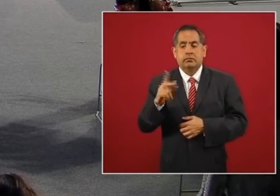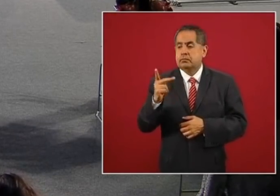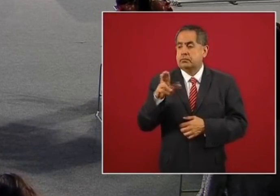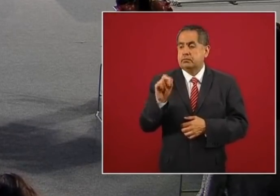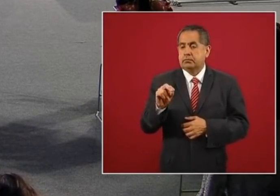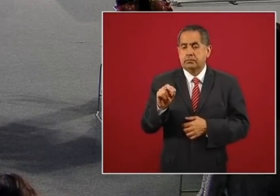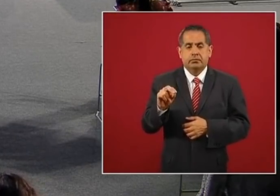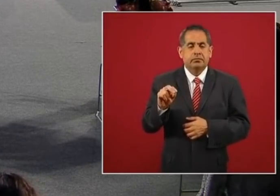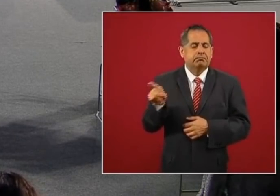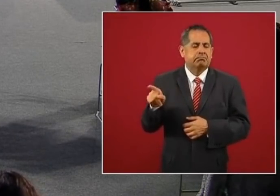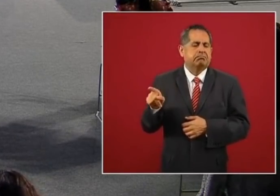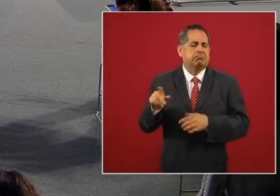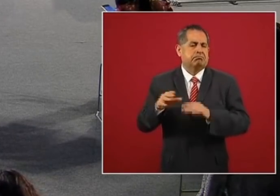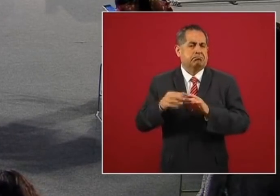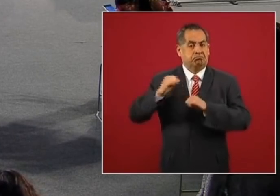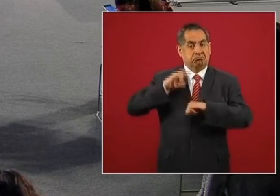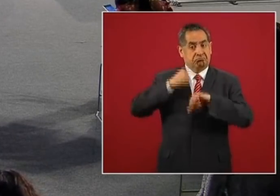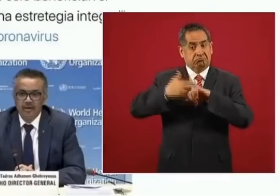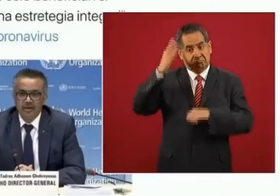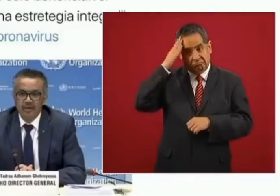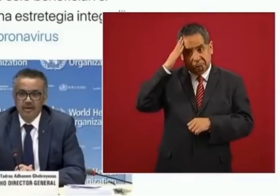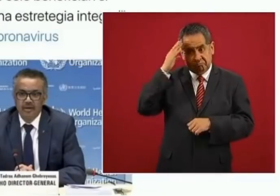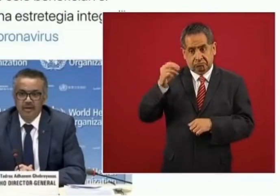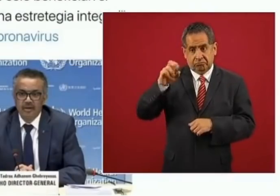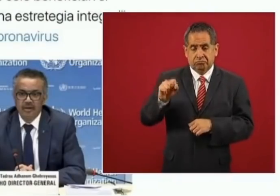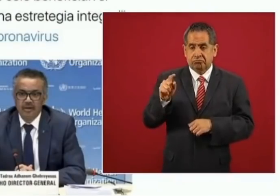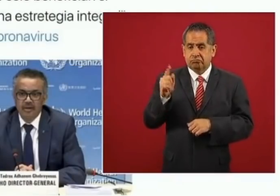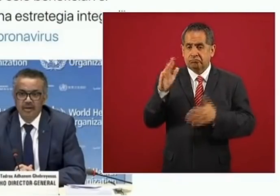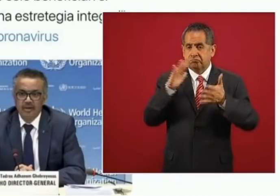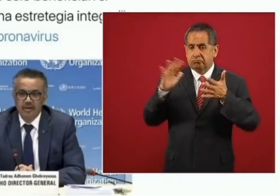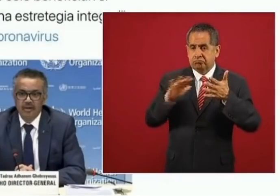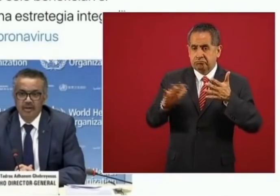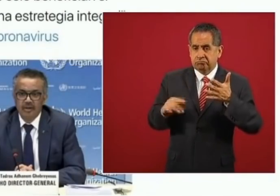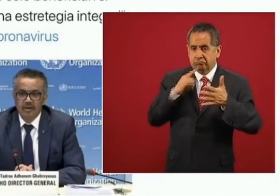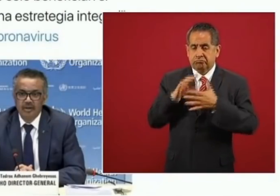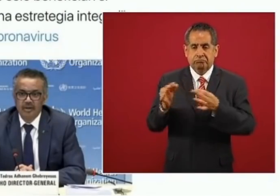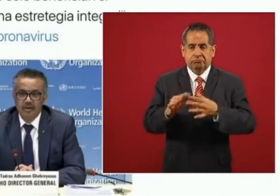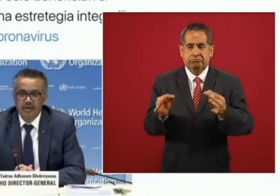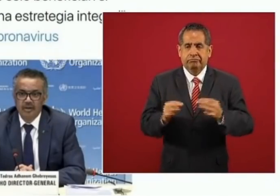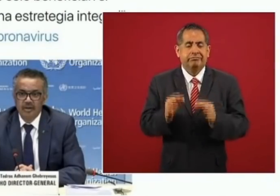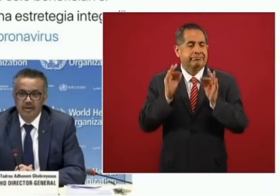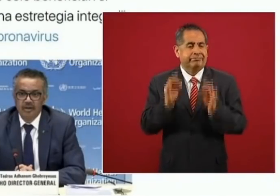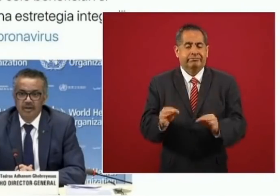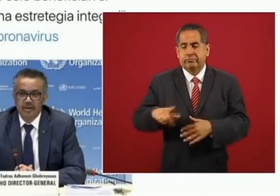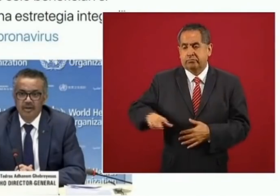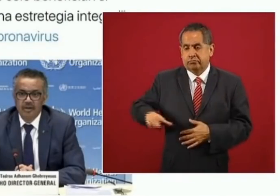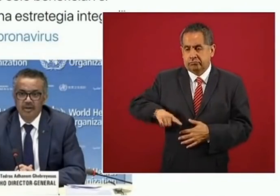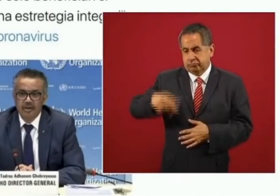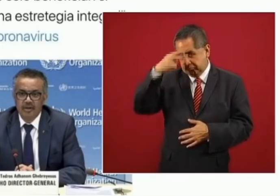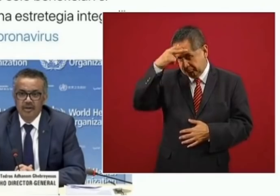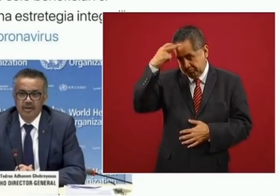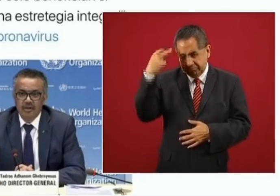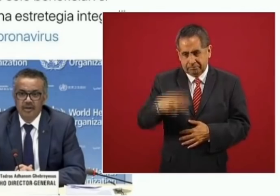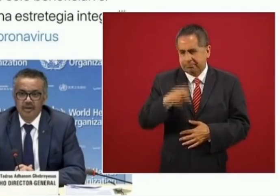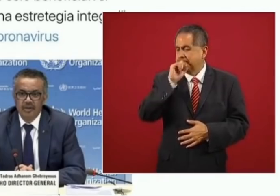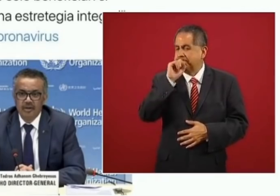Tedros Ghebreyesus, y esto que está en el texto es la postura que ha tenido el Gobierno de México y es